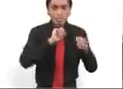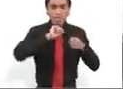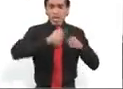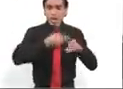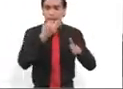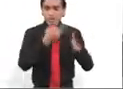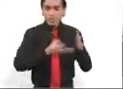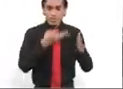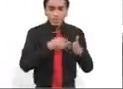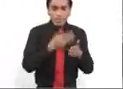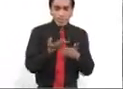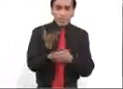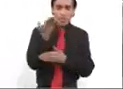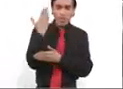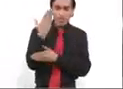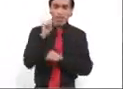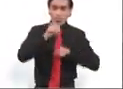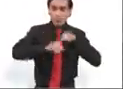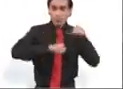los últimos días?